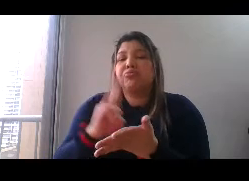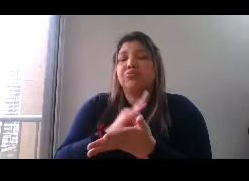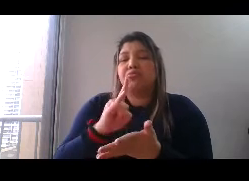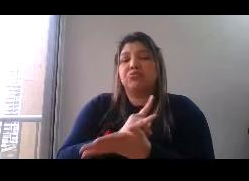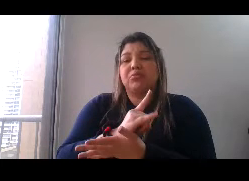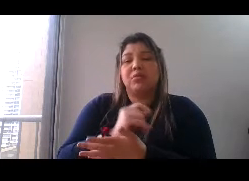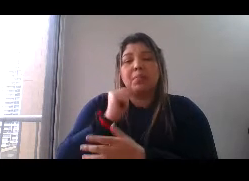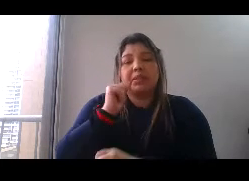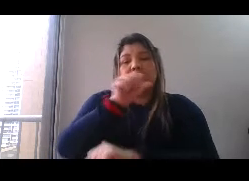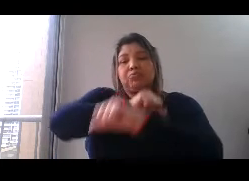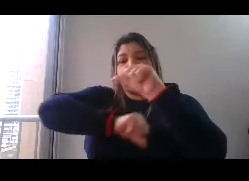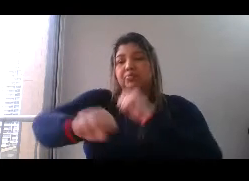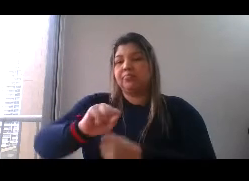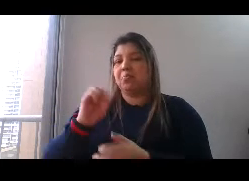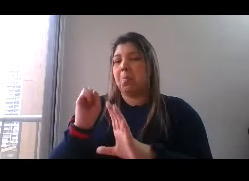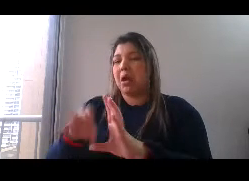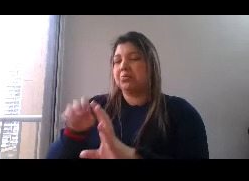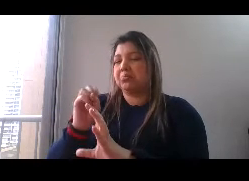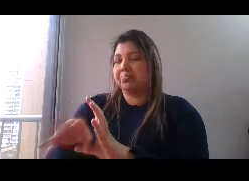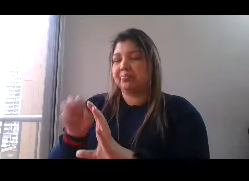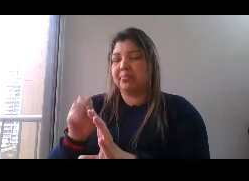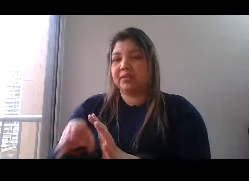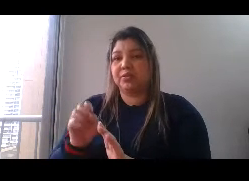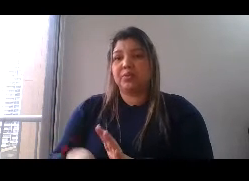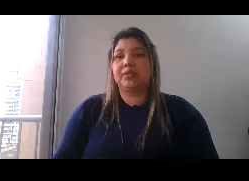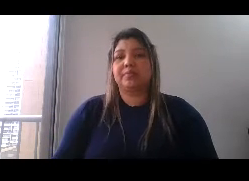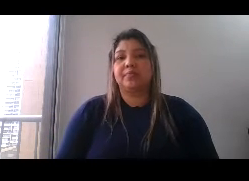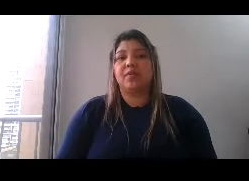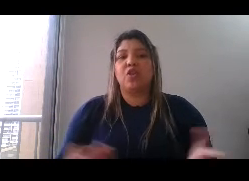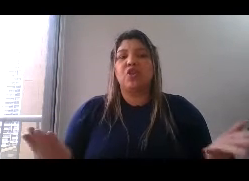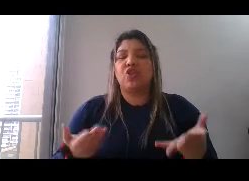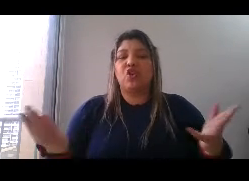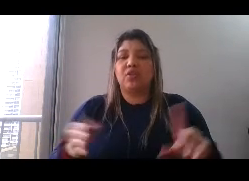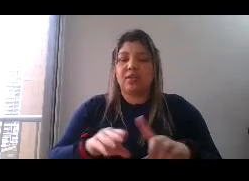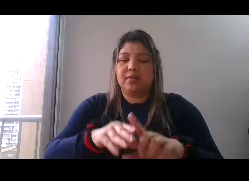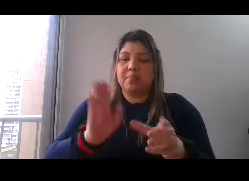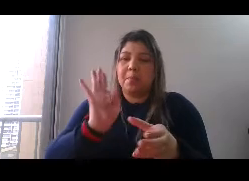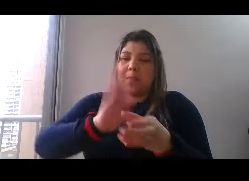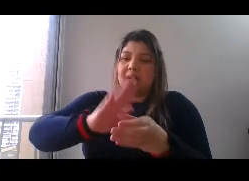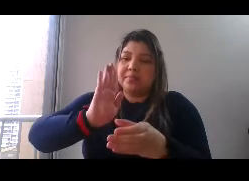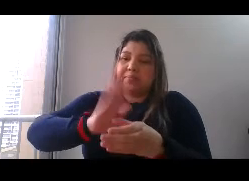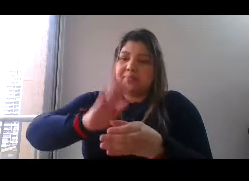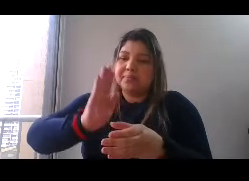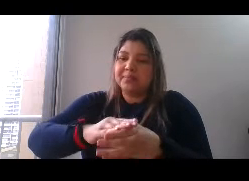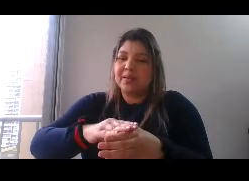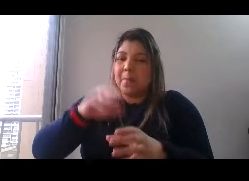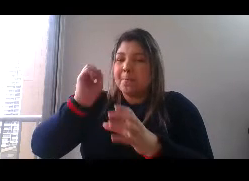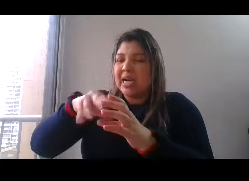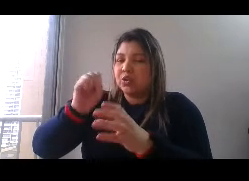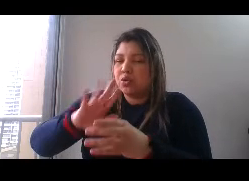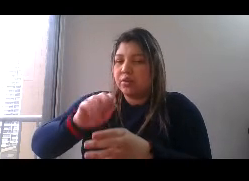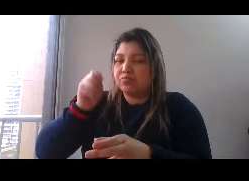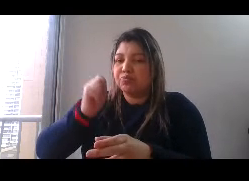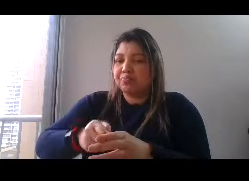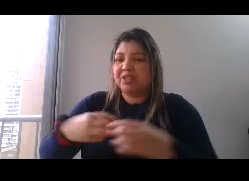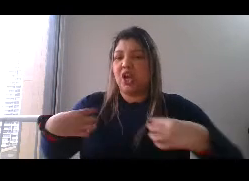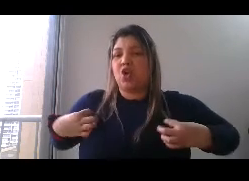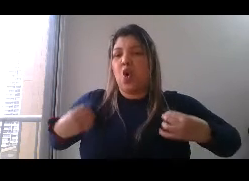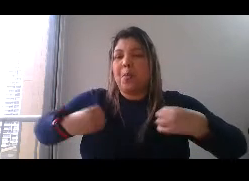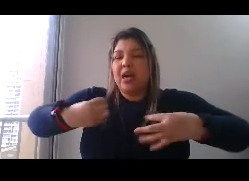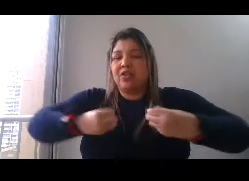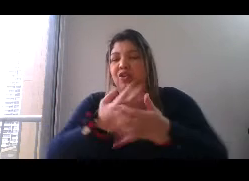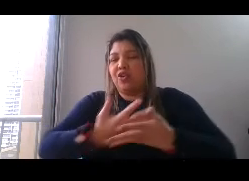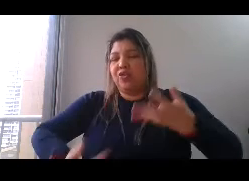se retiran, en unos contenedores con tapa donde se va a meter inmediatamente esa ropa que ya está